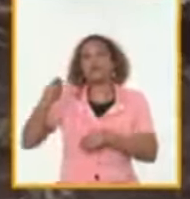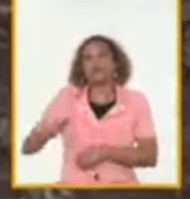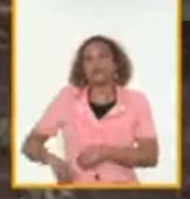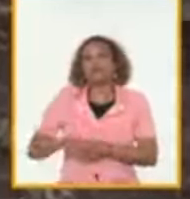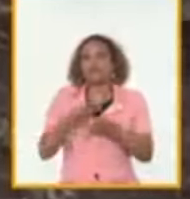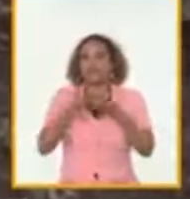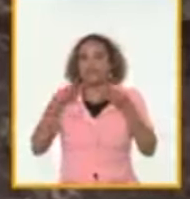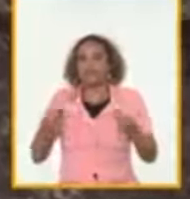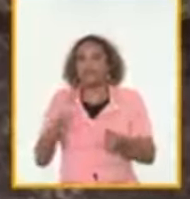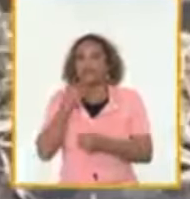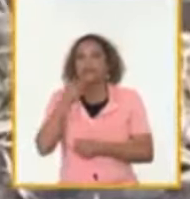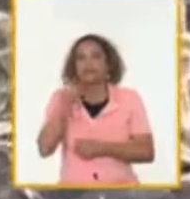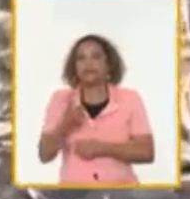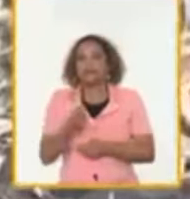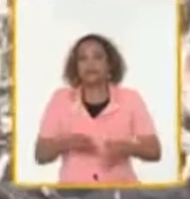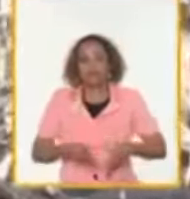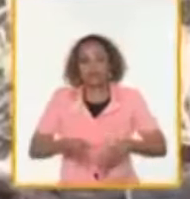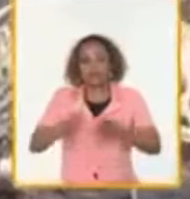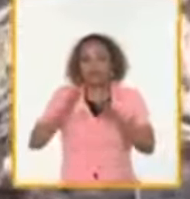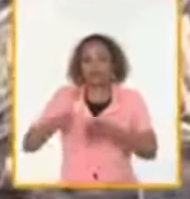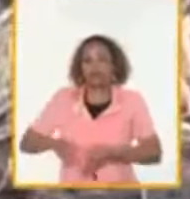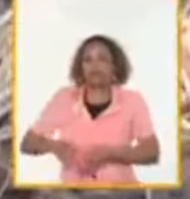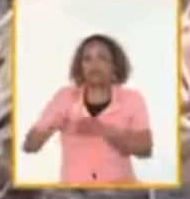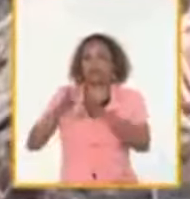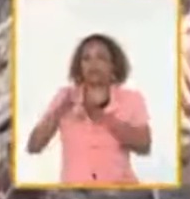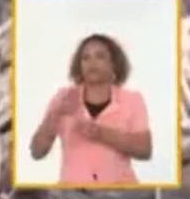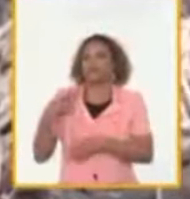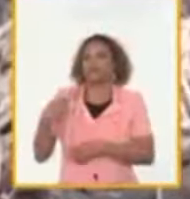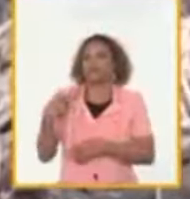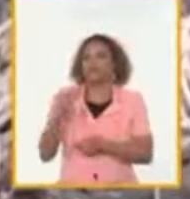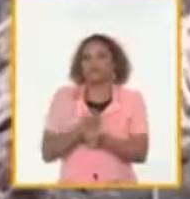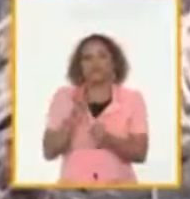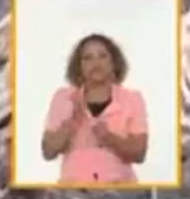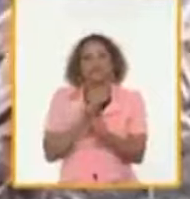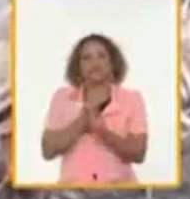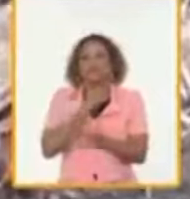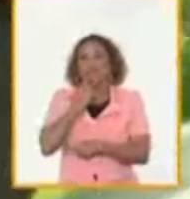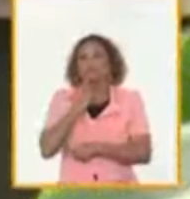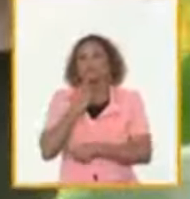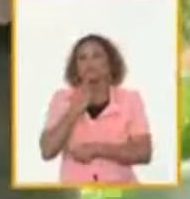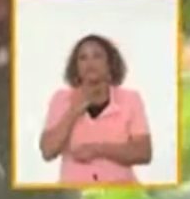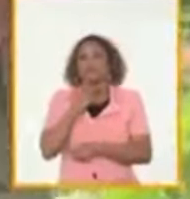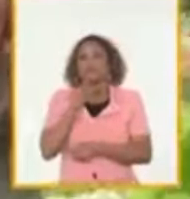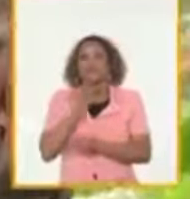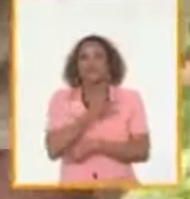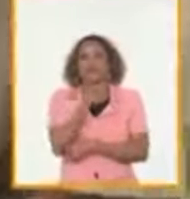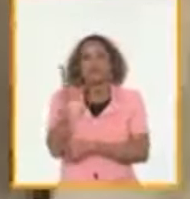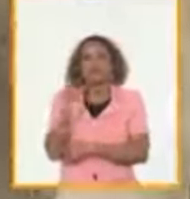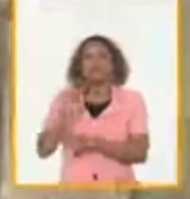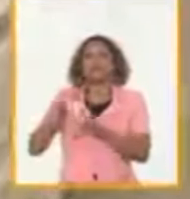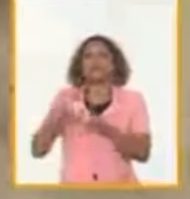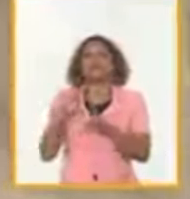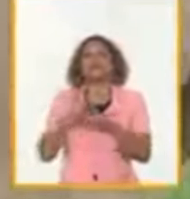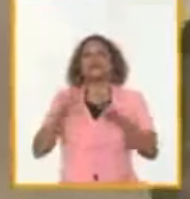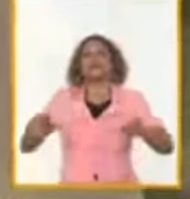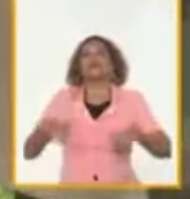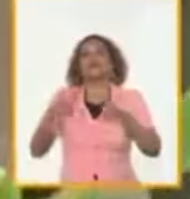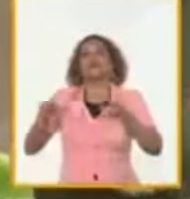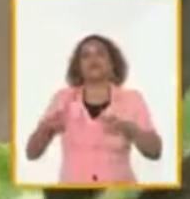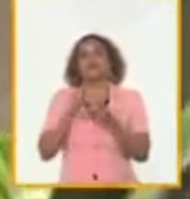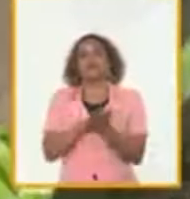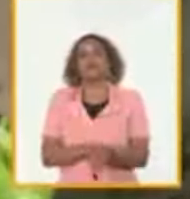mejoramiento del suelo la sistematicidad en las atenciones culturales de las plantas y el cumplimiento de sus